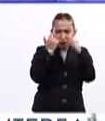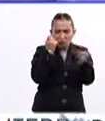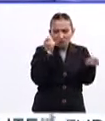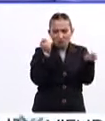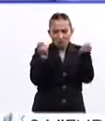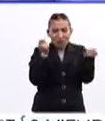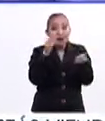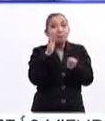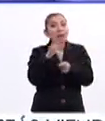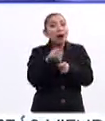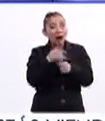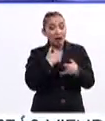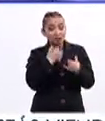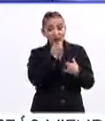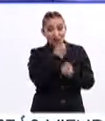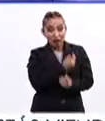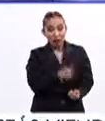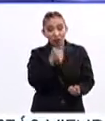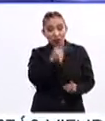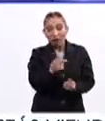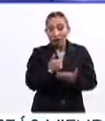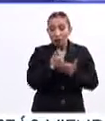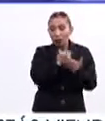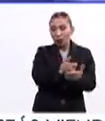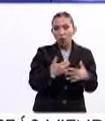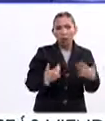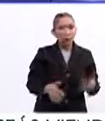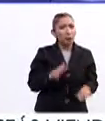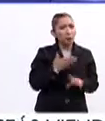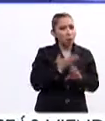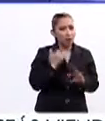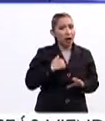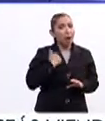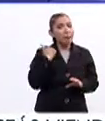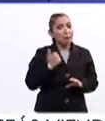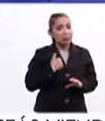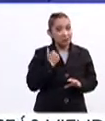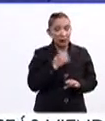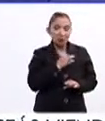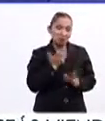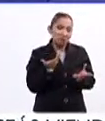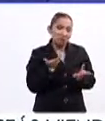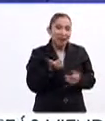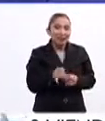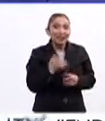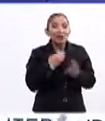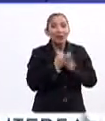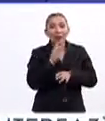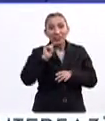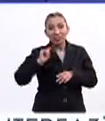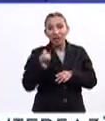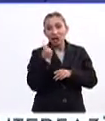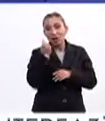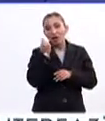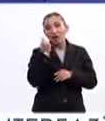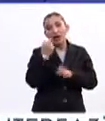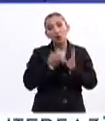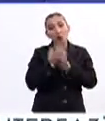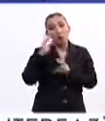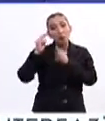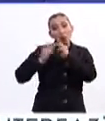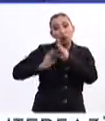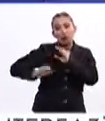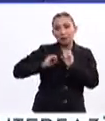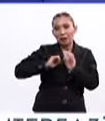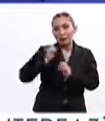conocimiento y sobre todo para los más jóvenes unas herramientas que pueden ser muy aprovechadas. Así que bueno, pues así es las nuevas tecnologías, el nuevo mundo en